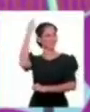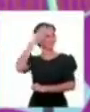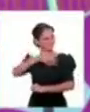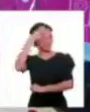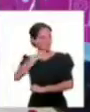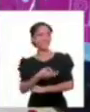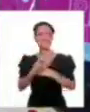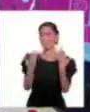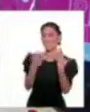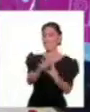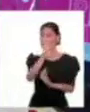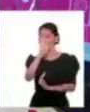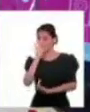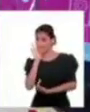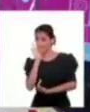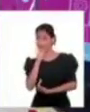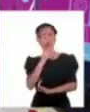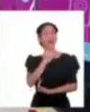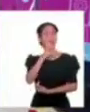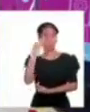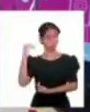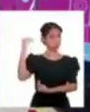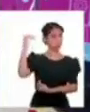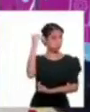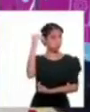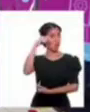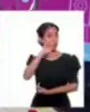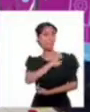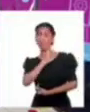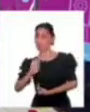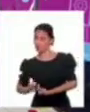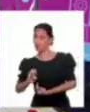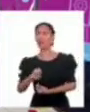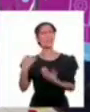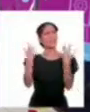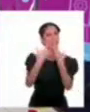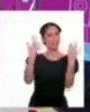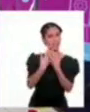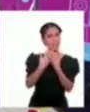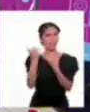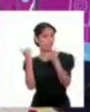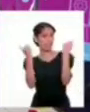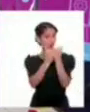Linda. Elegir a nuestras autoridades es participar en la vida política del país.